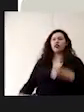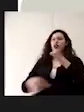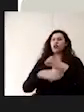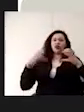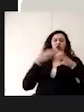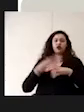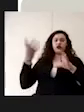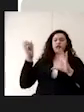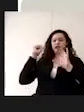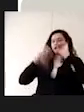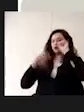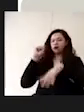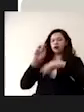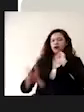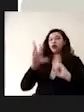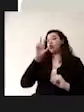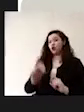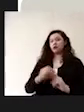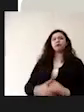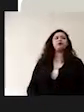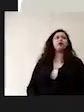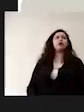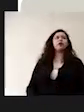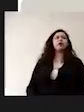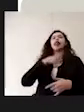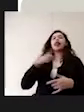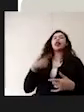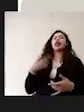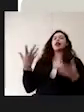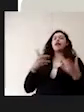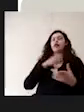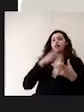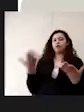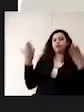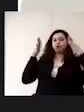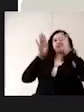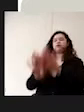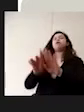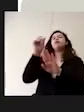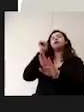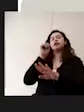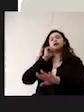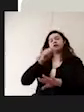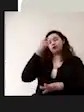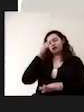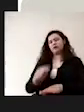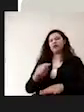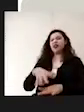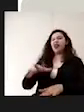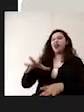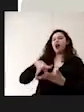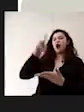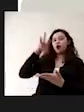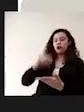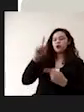depósito, ninguno, y deben mantenerse tapados en todo momento para impedir que entre polvo,